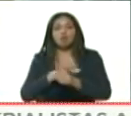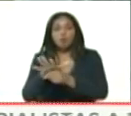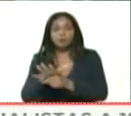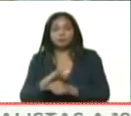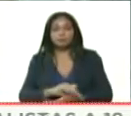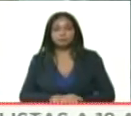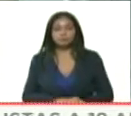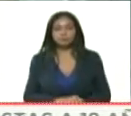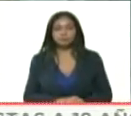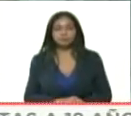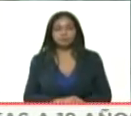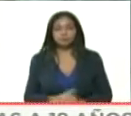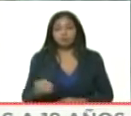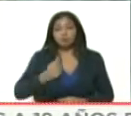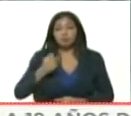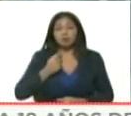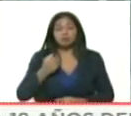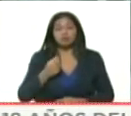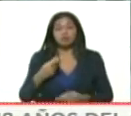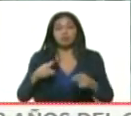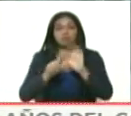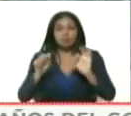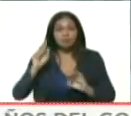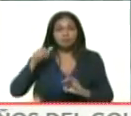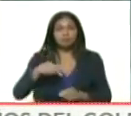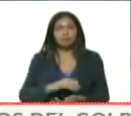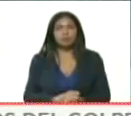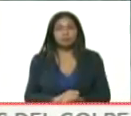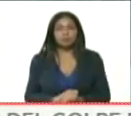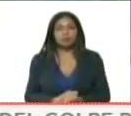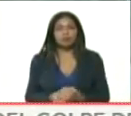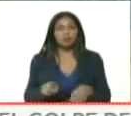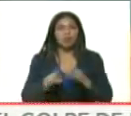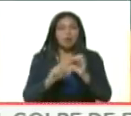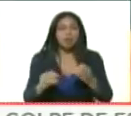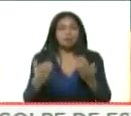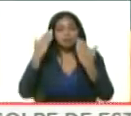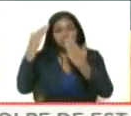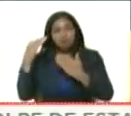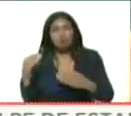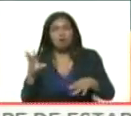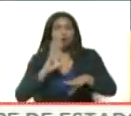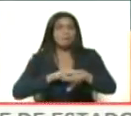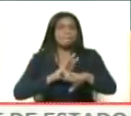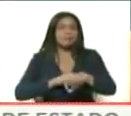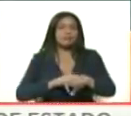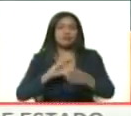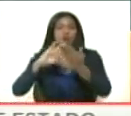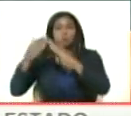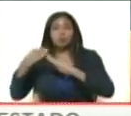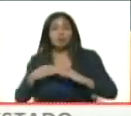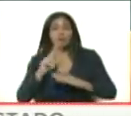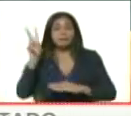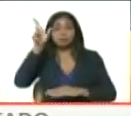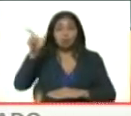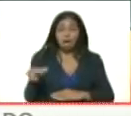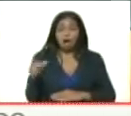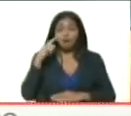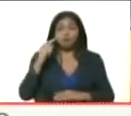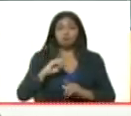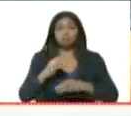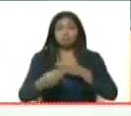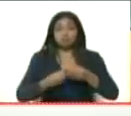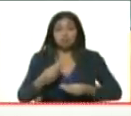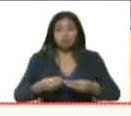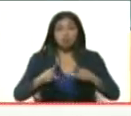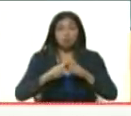COVID-19. Aprovecho esta oportunidad para dar un saludo a los médicos integrales comunitarios venezolanos que